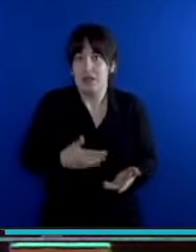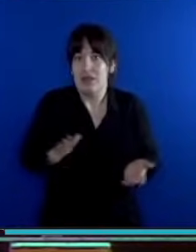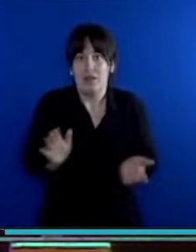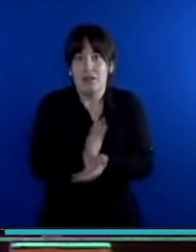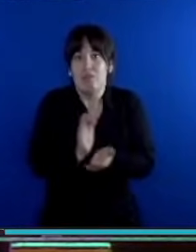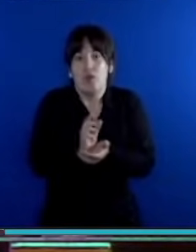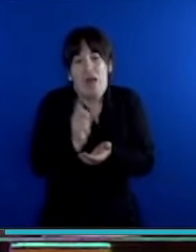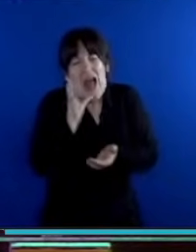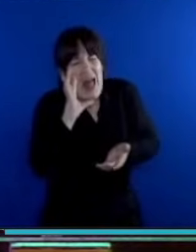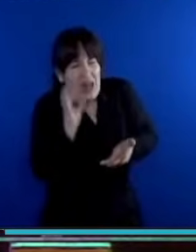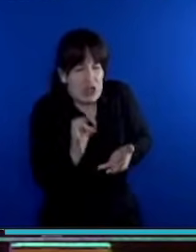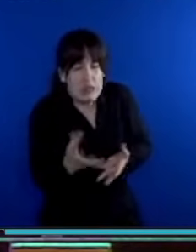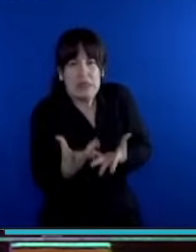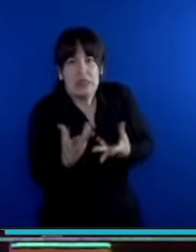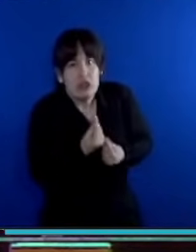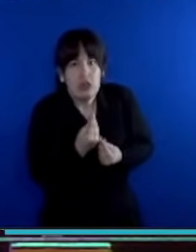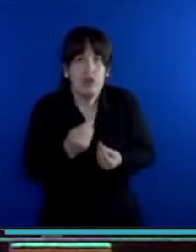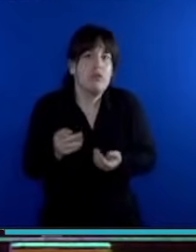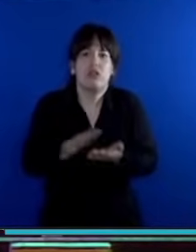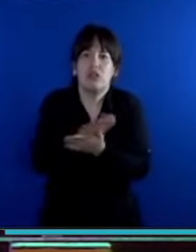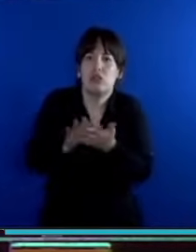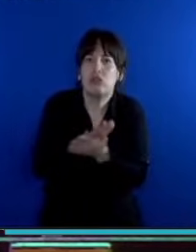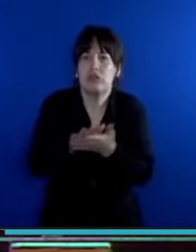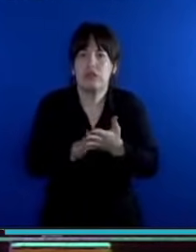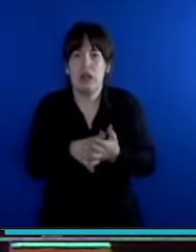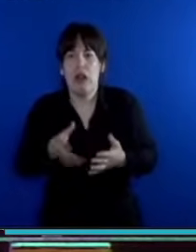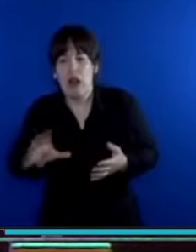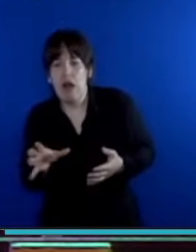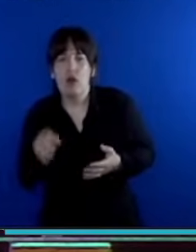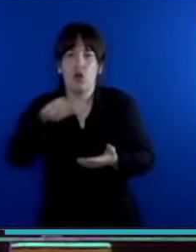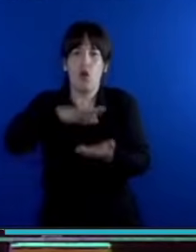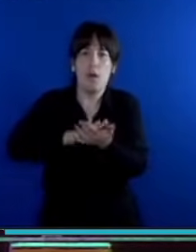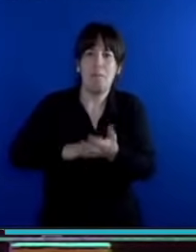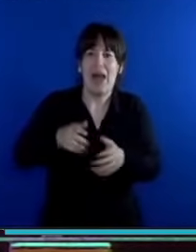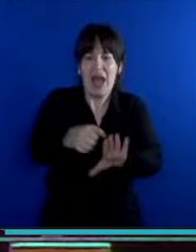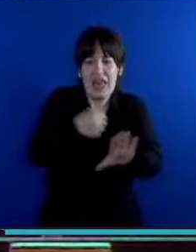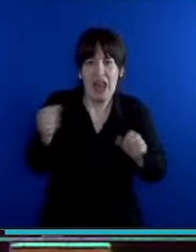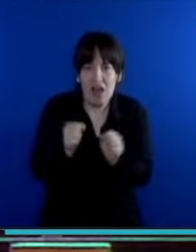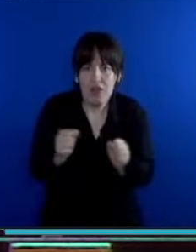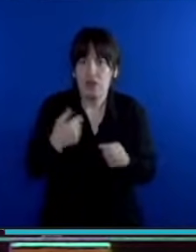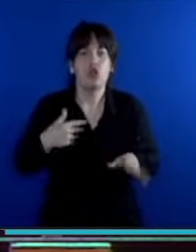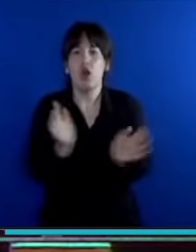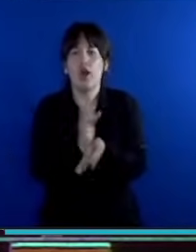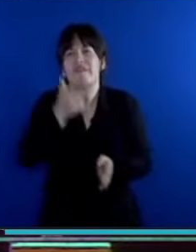restito que te queda para arreglar la heladera o el lavarropa. No estamos hablando de ningún lujo,